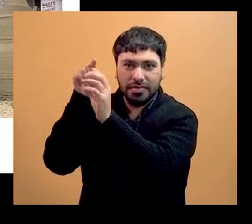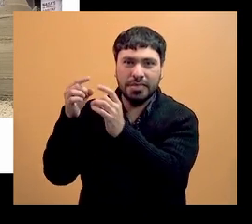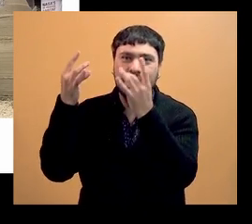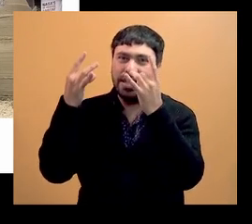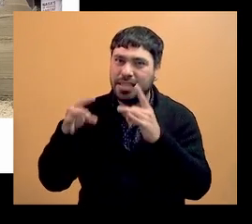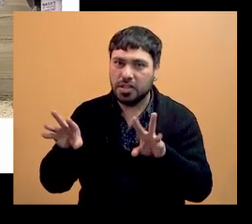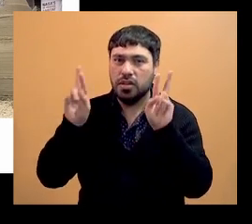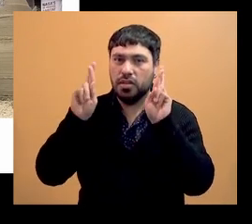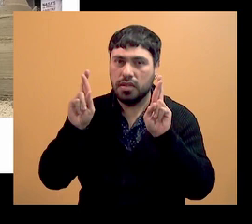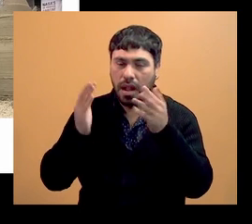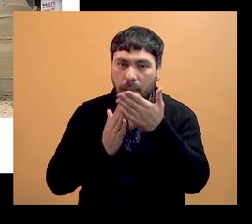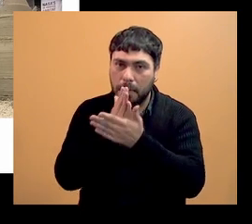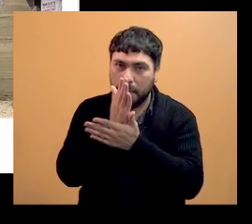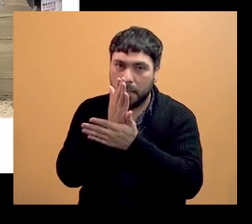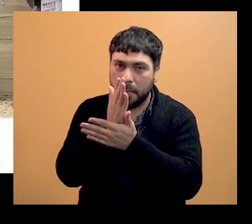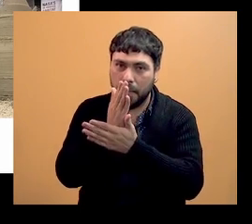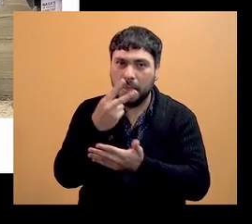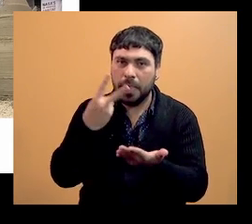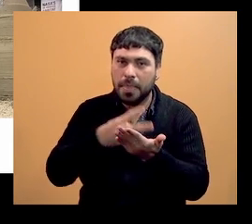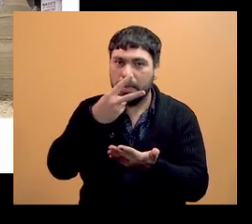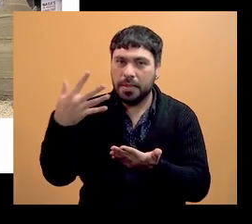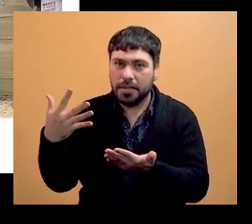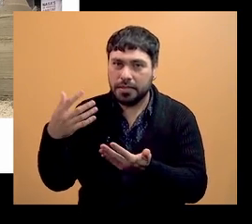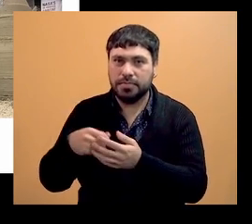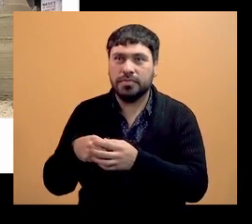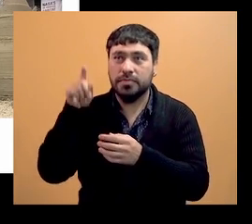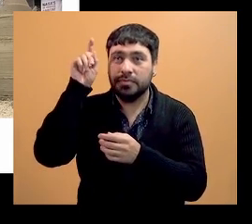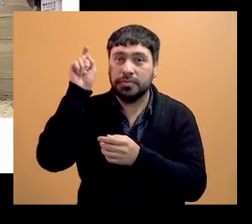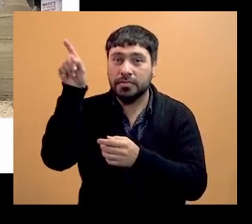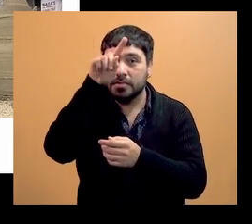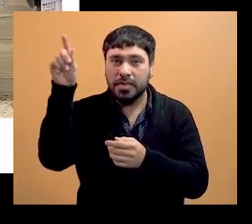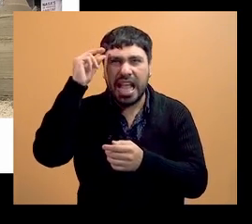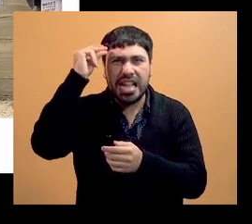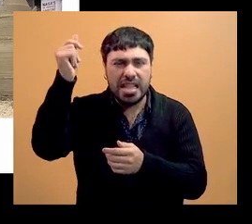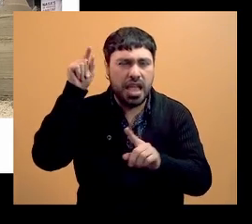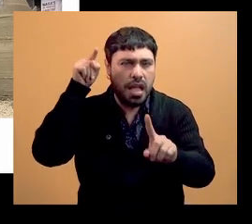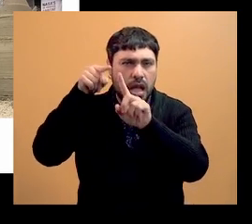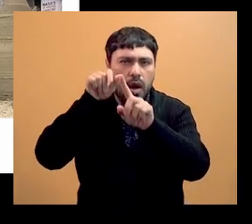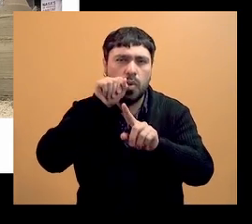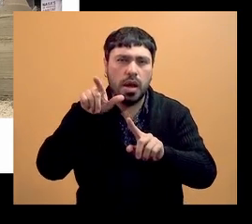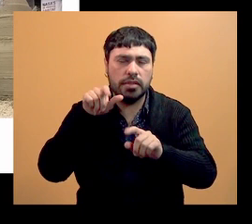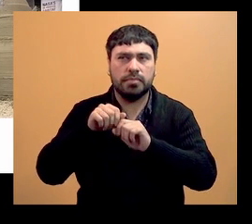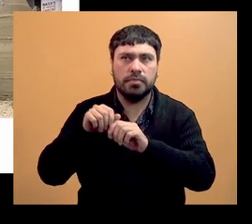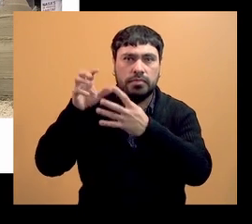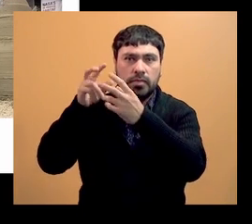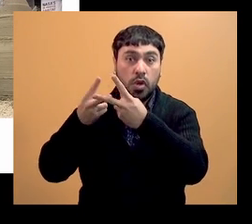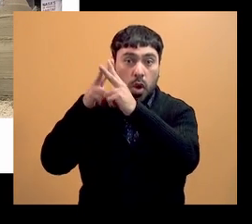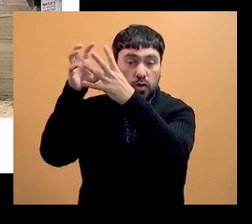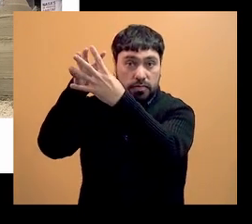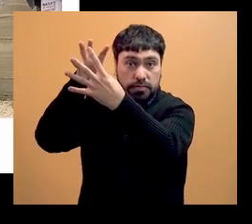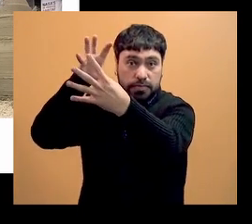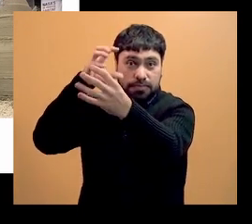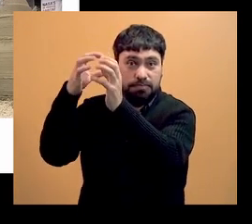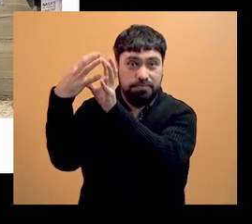de la Luna y la Tierra y el Sol. La idea ahí es poder construir grandes estructuras también utilizando